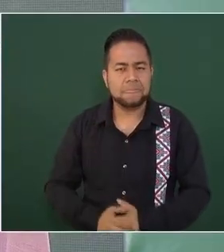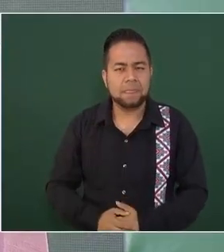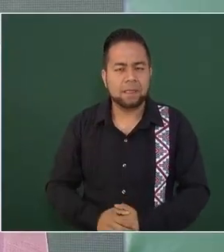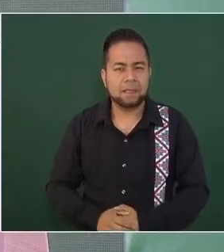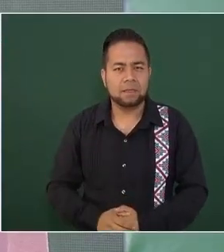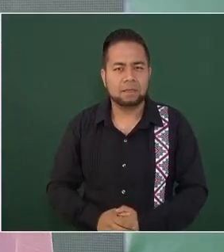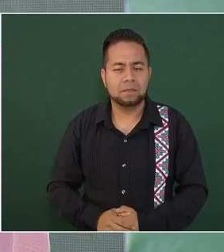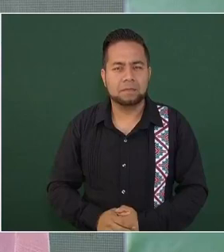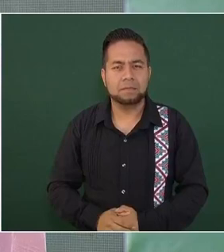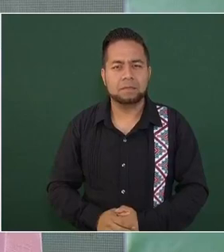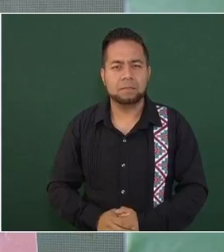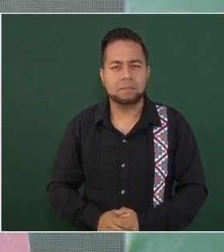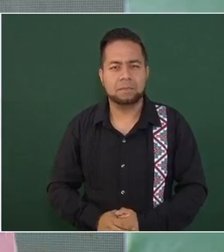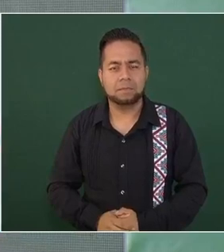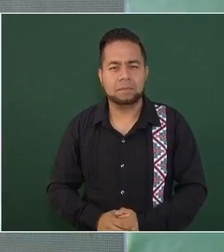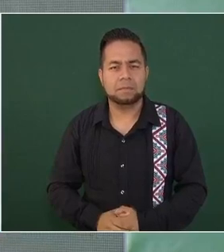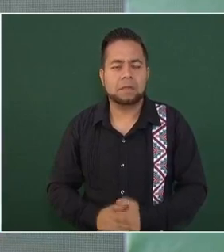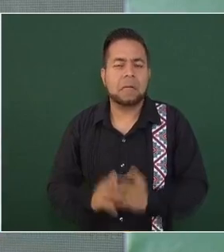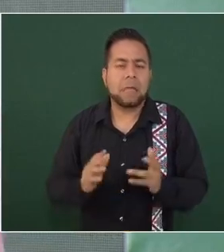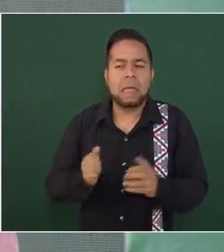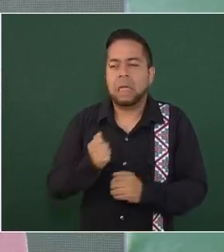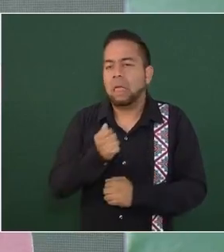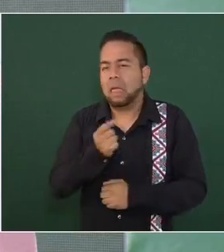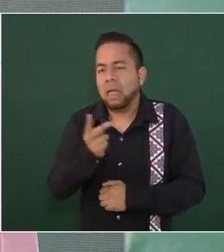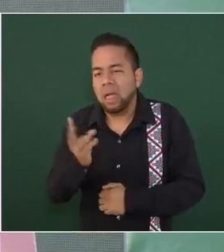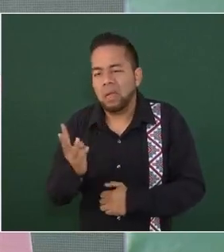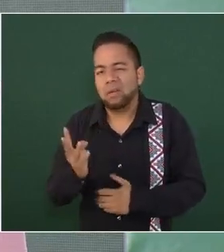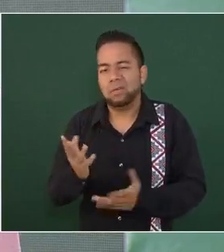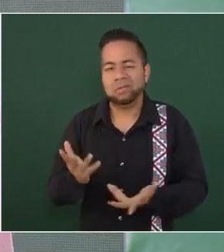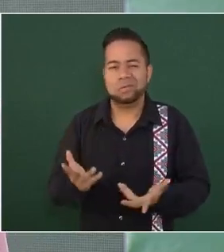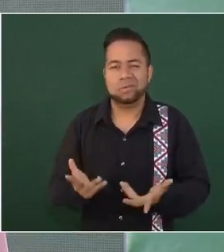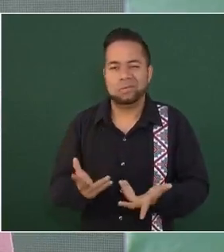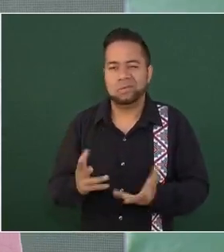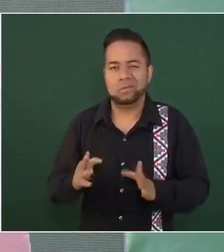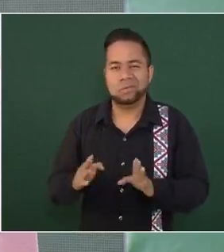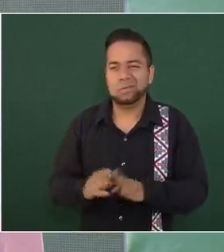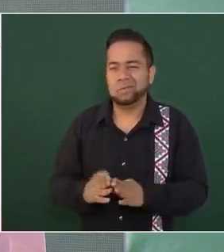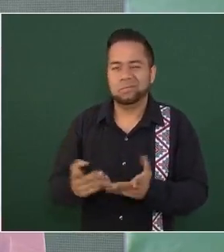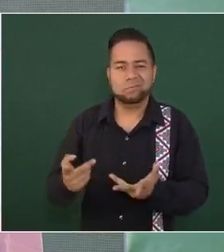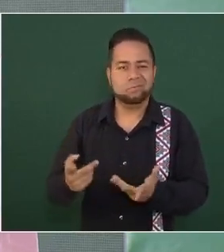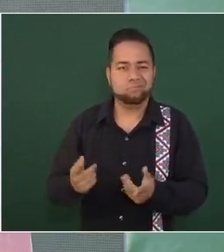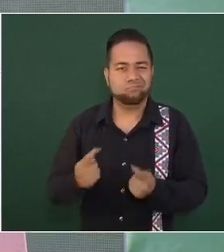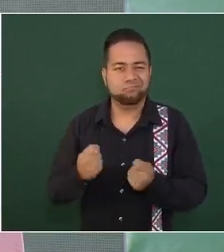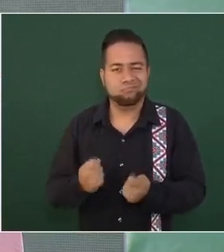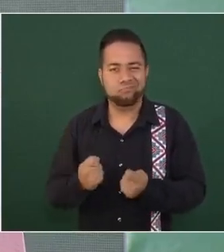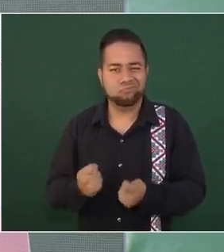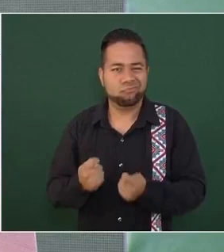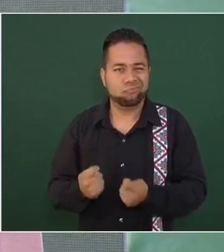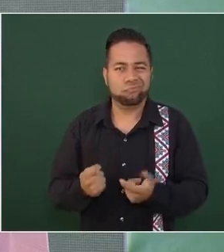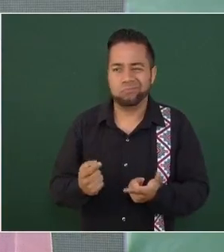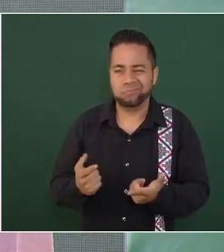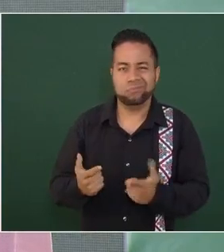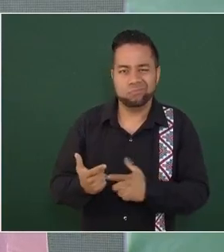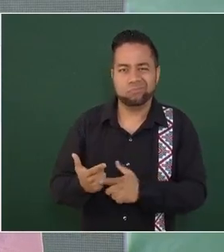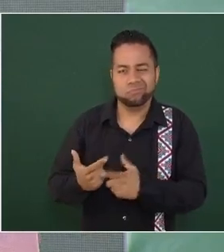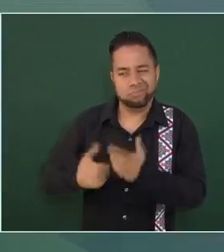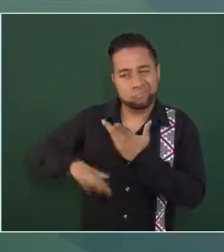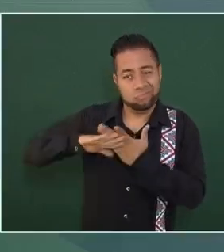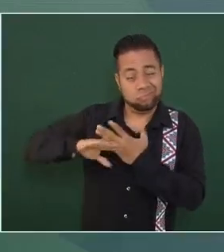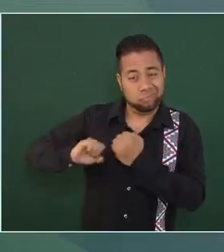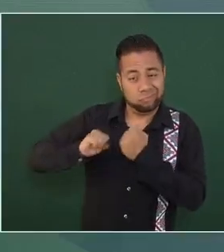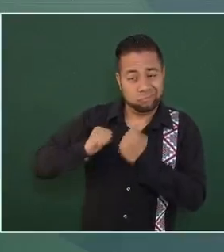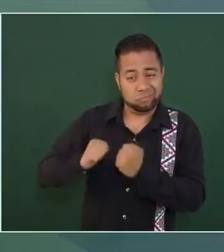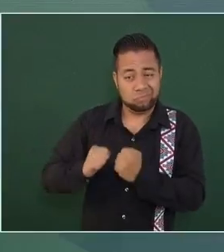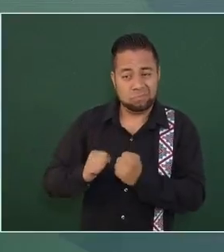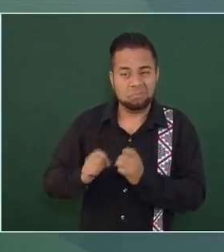o sea hay algunos que se pasan de la raya y